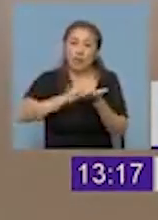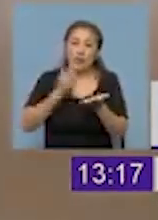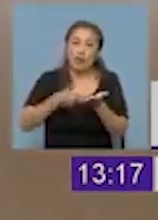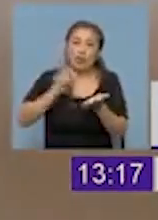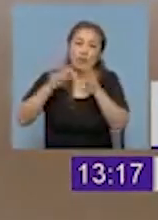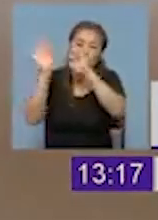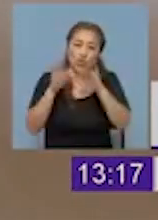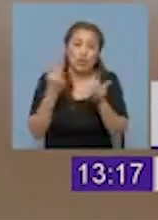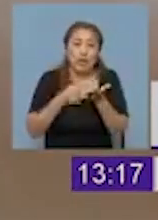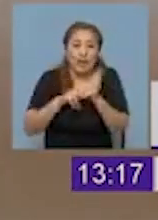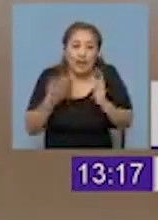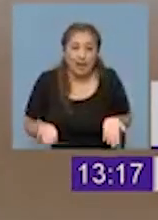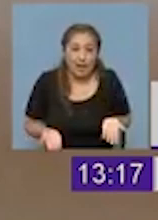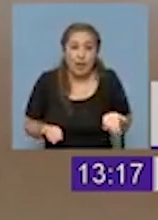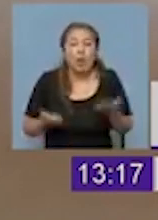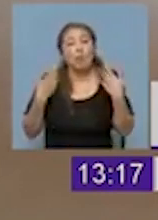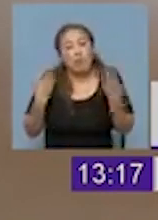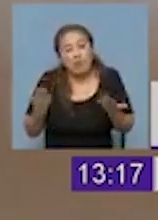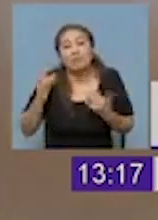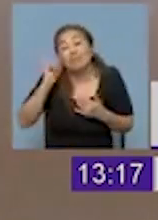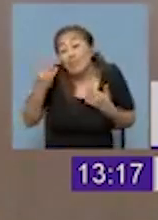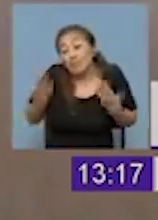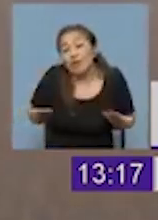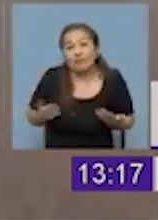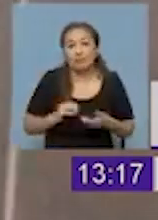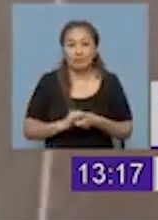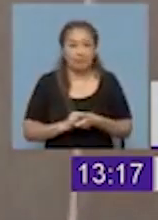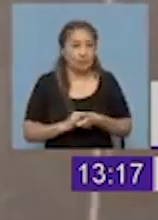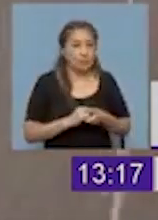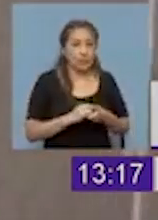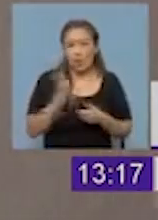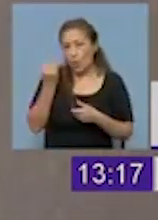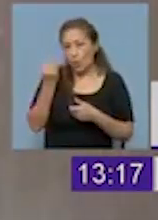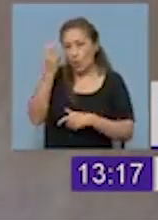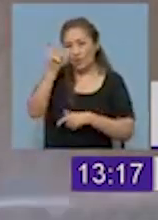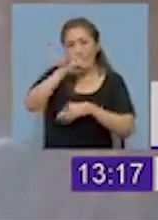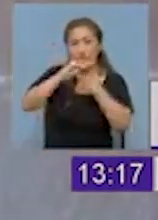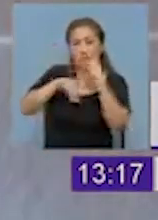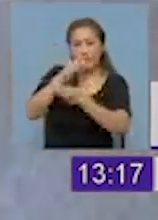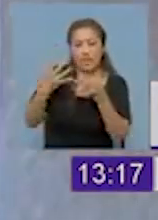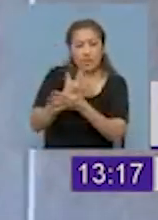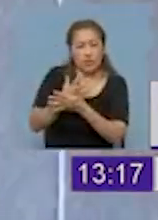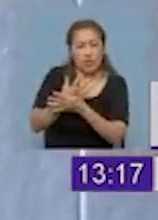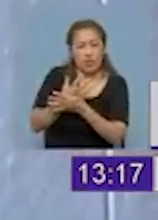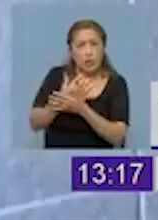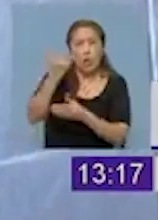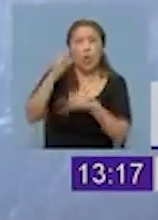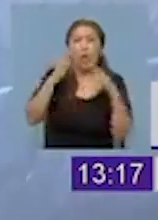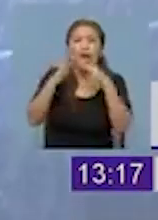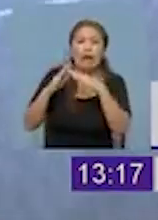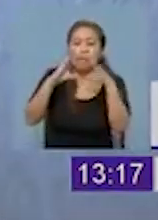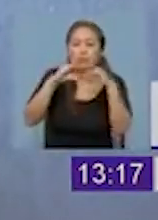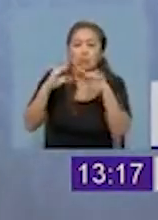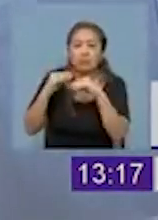no vuelva a suceder pero puede volver a suceder y puede volver cuantas familias damnificadas fueron o cuántas viviendas